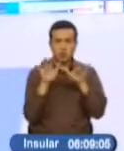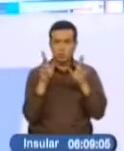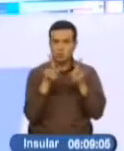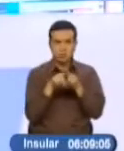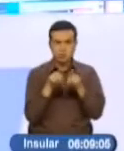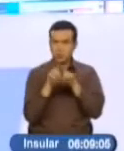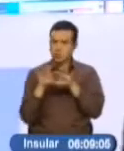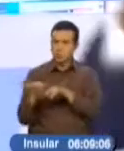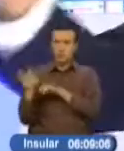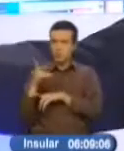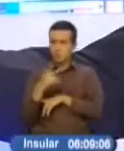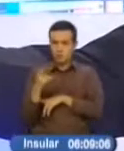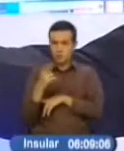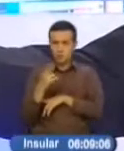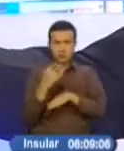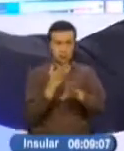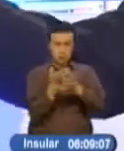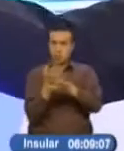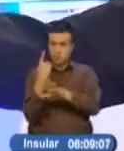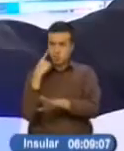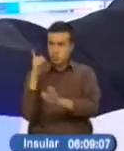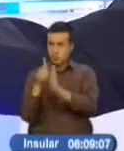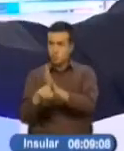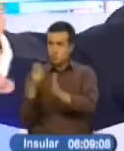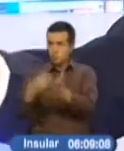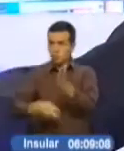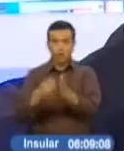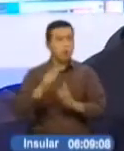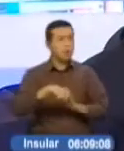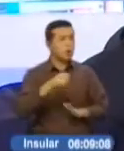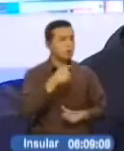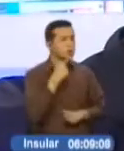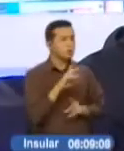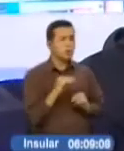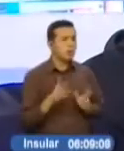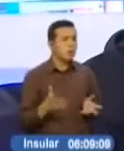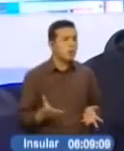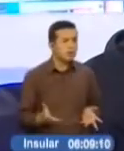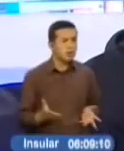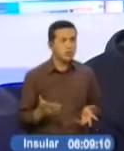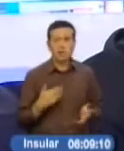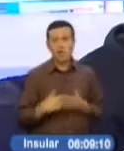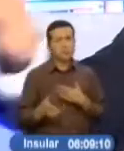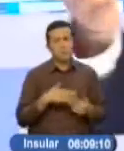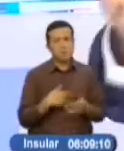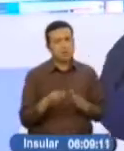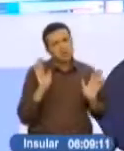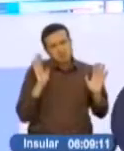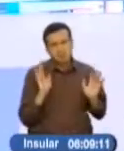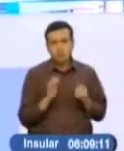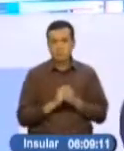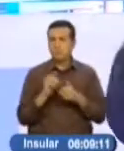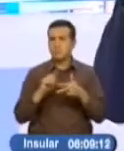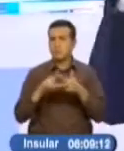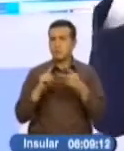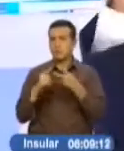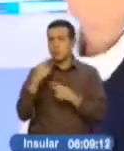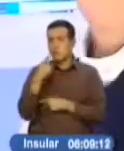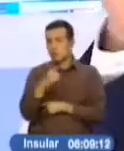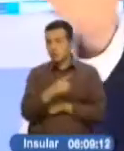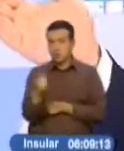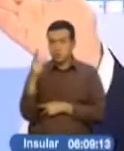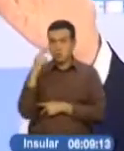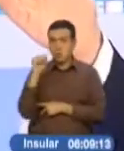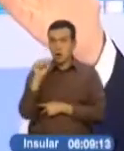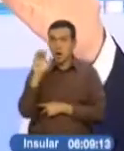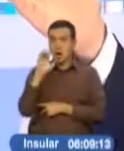dirección IP. Presentamos eso para la multa, va donde los jueces y se tumban la multa, que eso no importa. O tenemos el caso, por ejemplo, de que LARCSA,